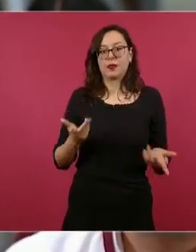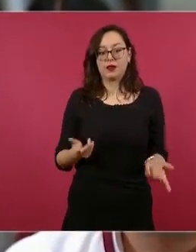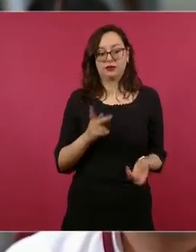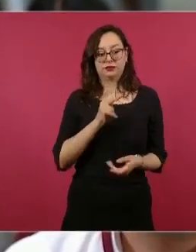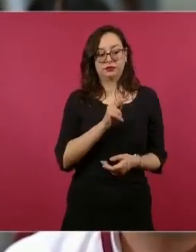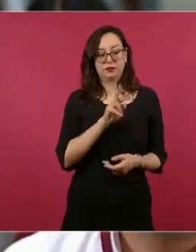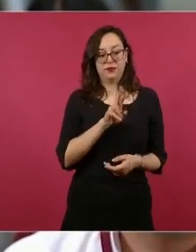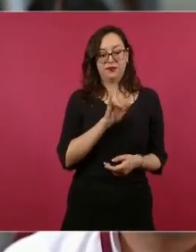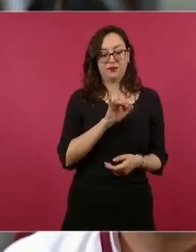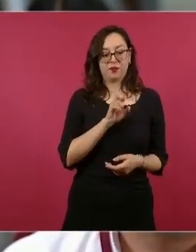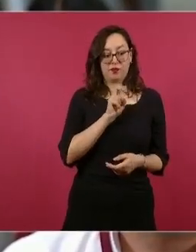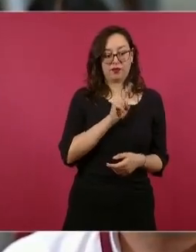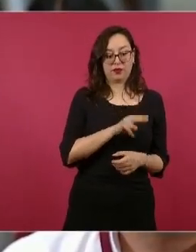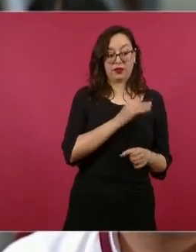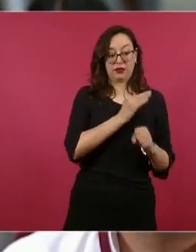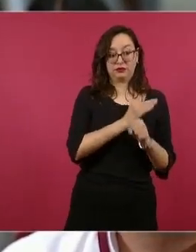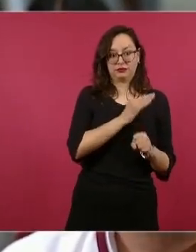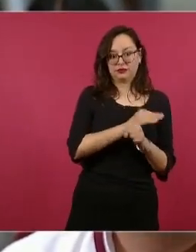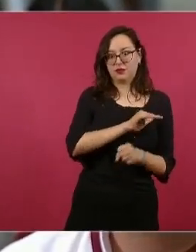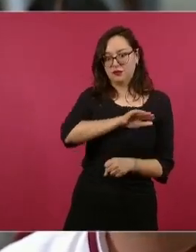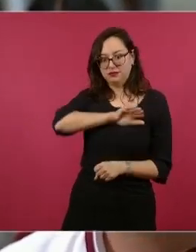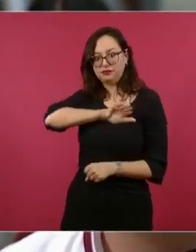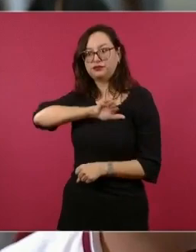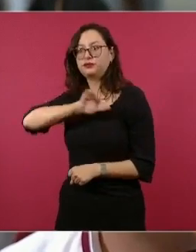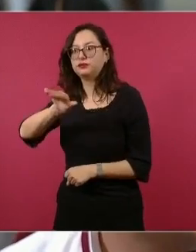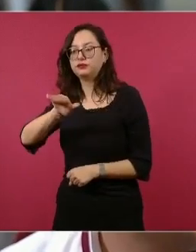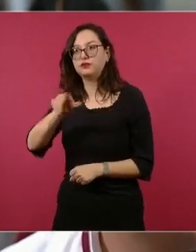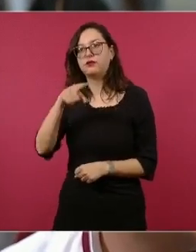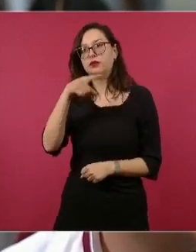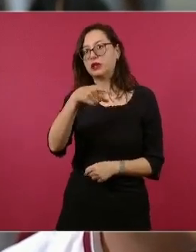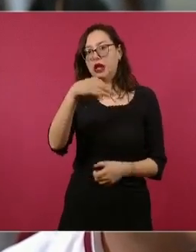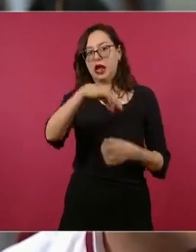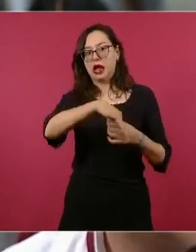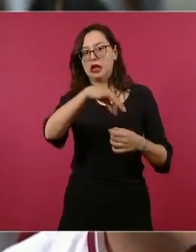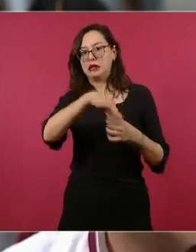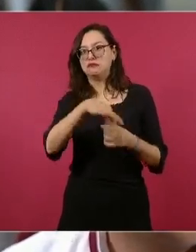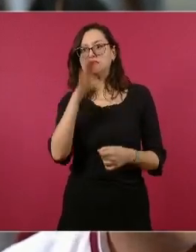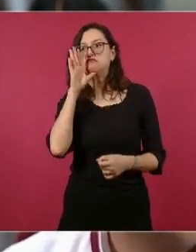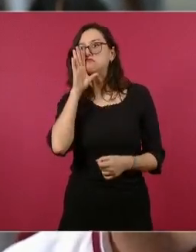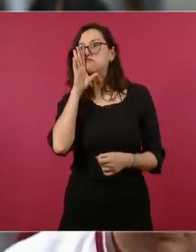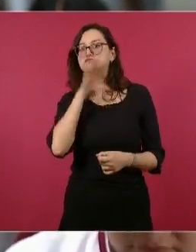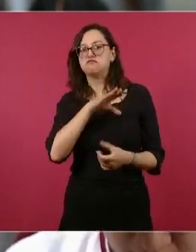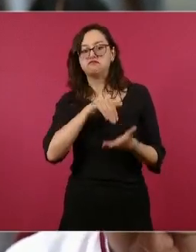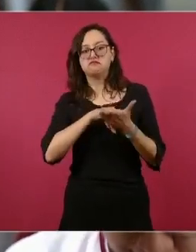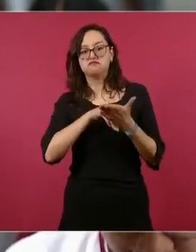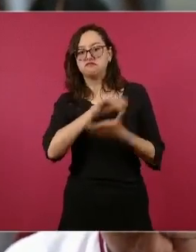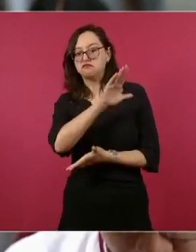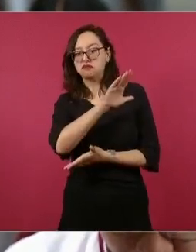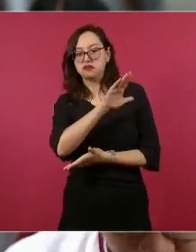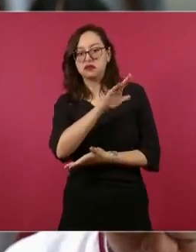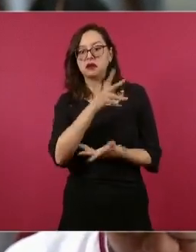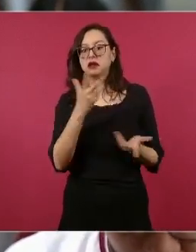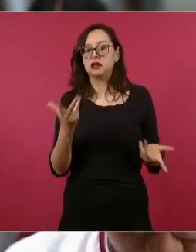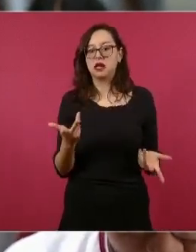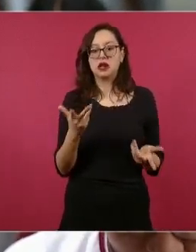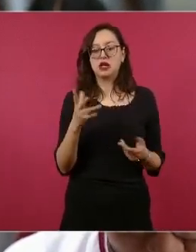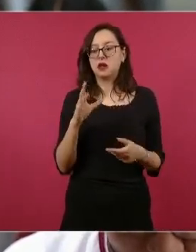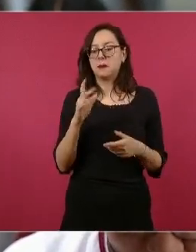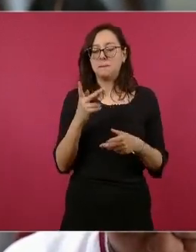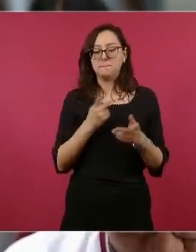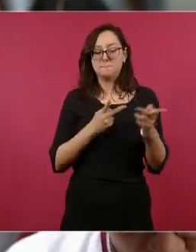PRIAN va a recurrir al tribunal electoral para decir que no es real el plan C no que hay una sobre